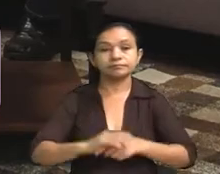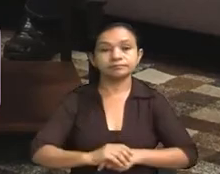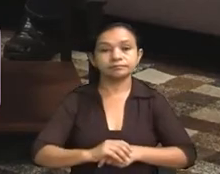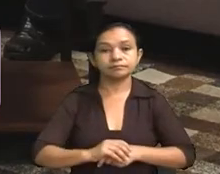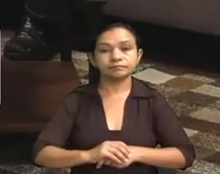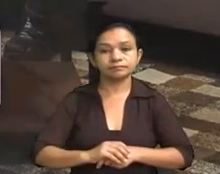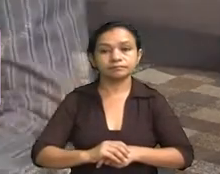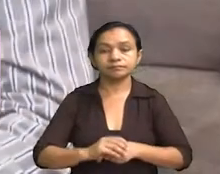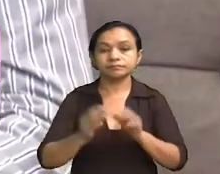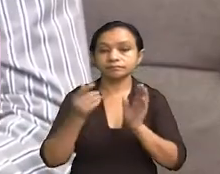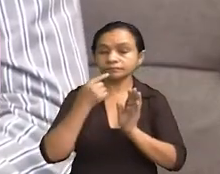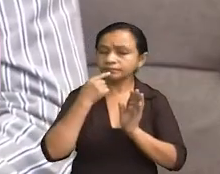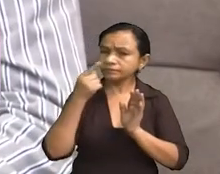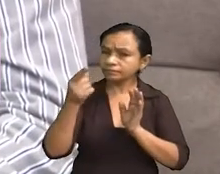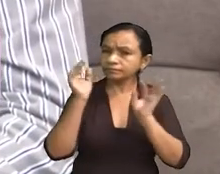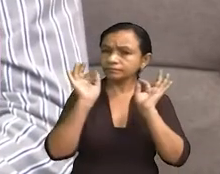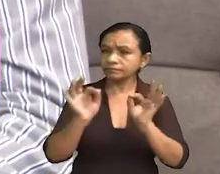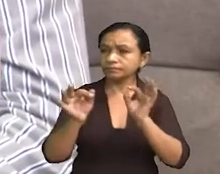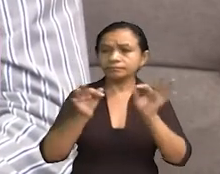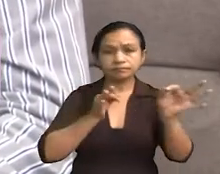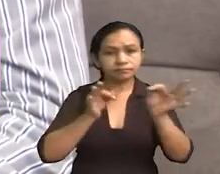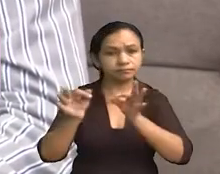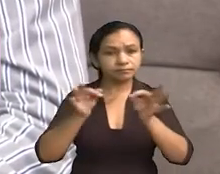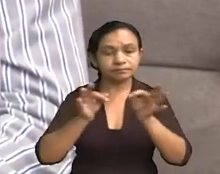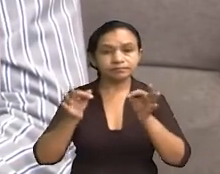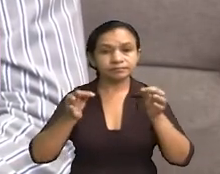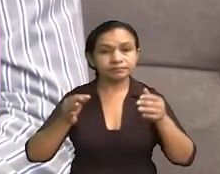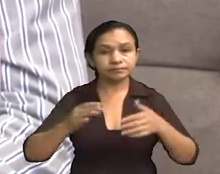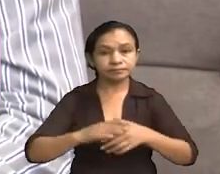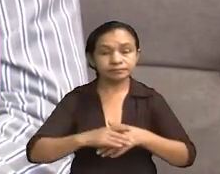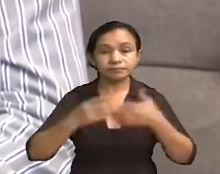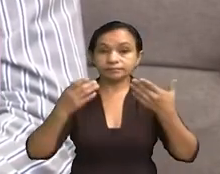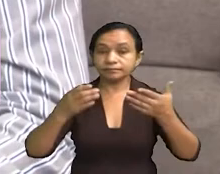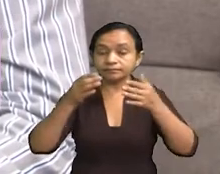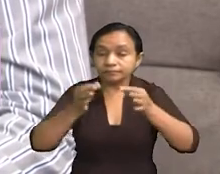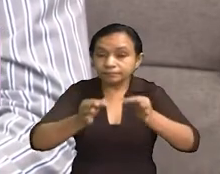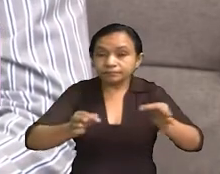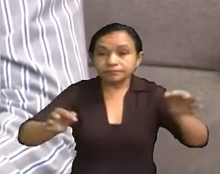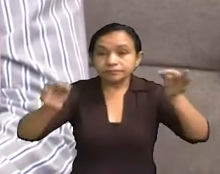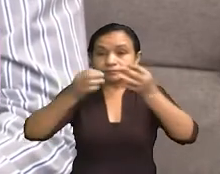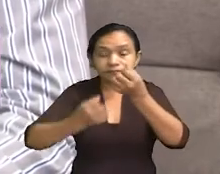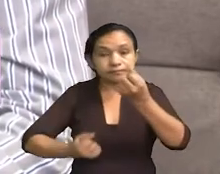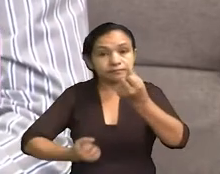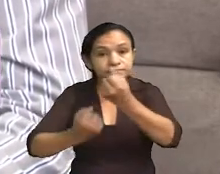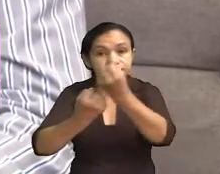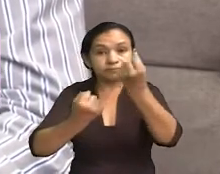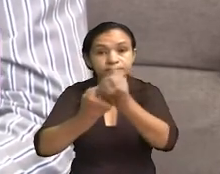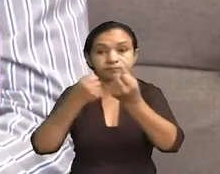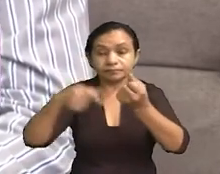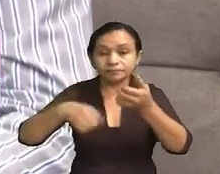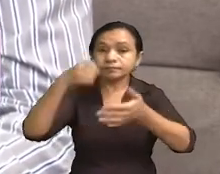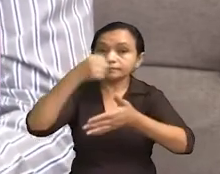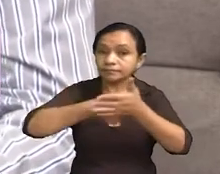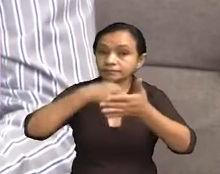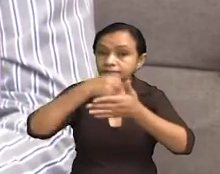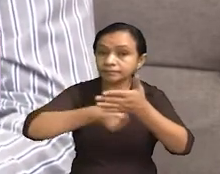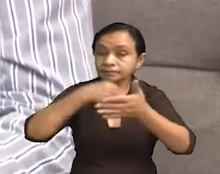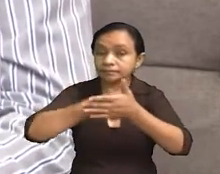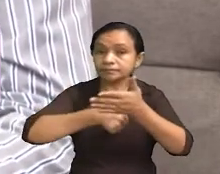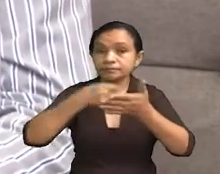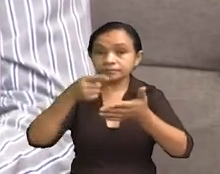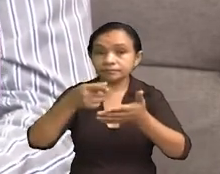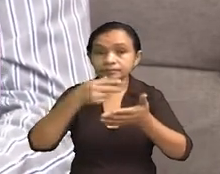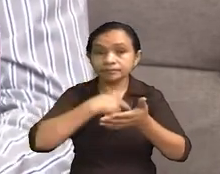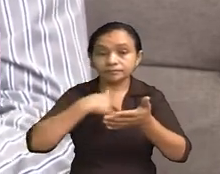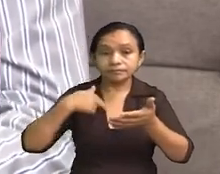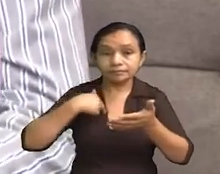uno, como bien lo decías vos, uno de los pilares, de los motores de este esfuerzo de